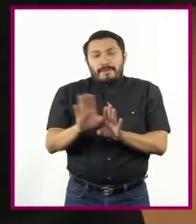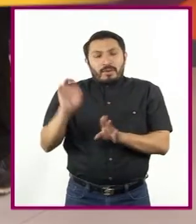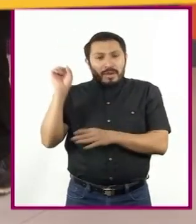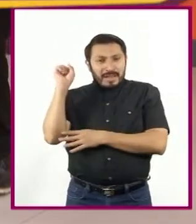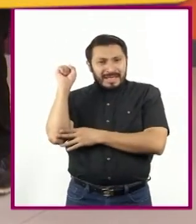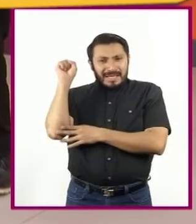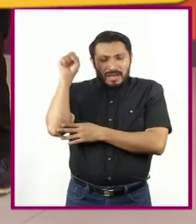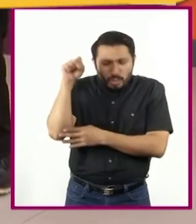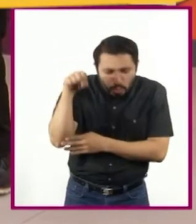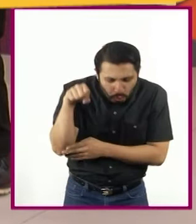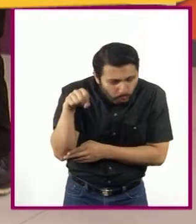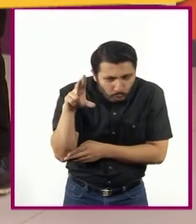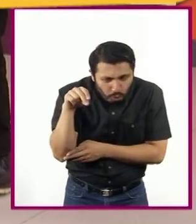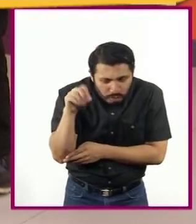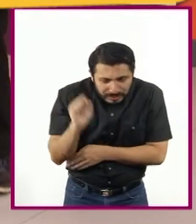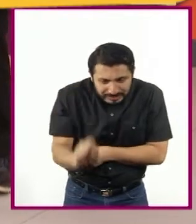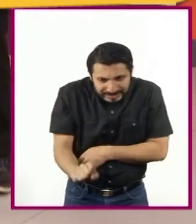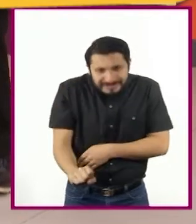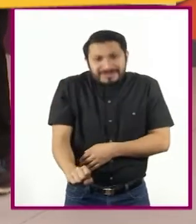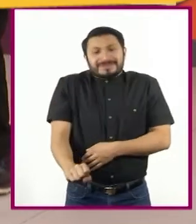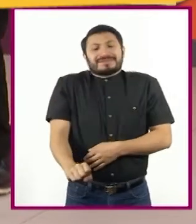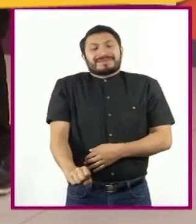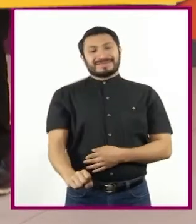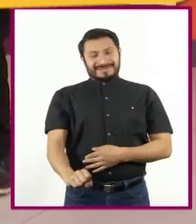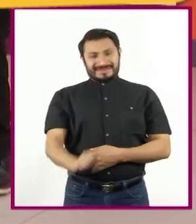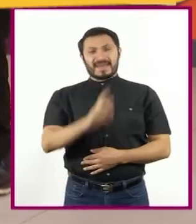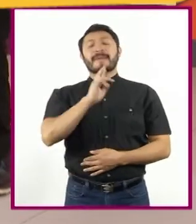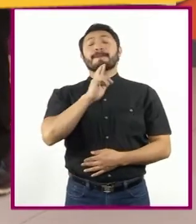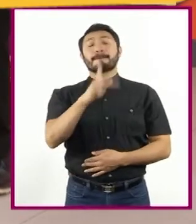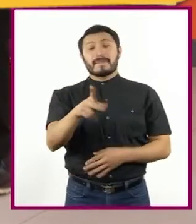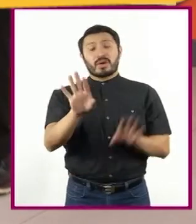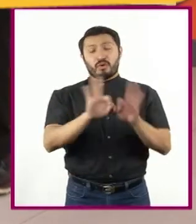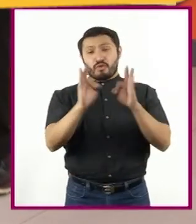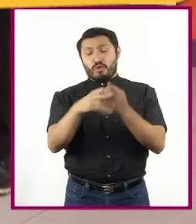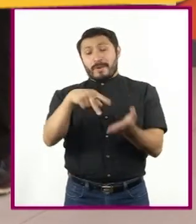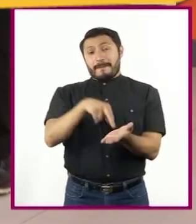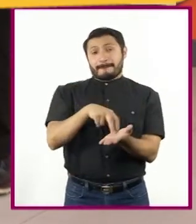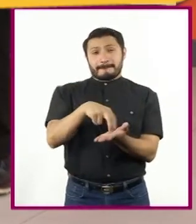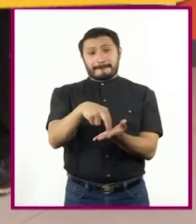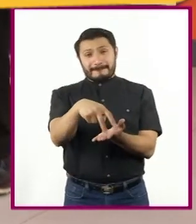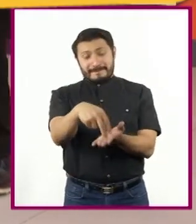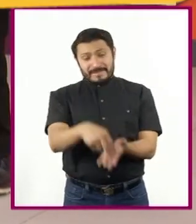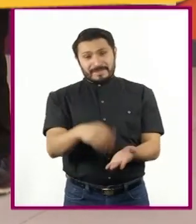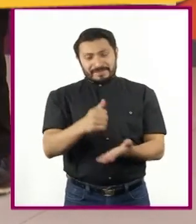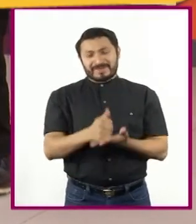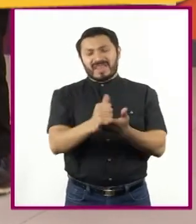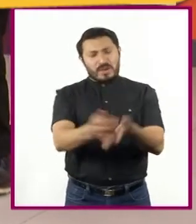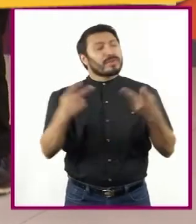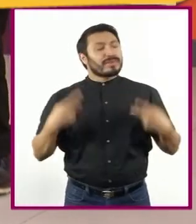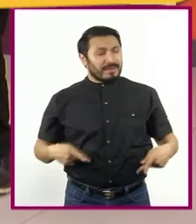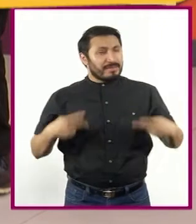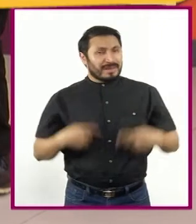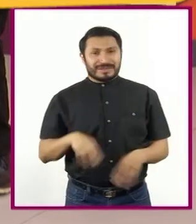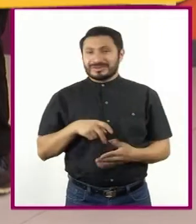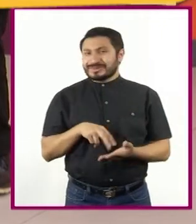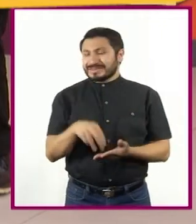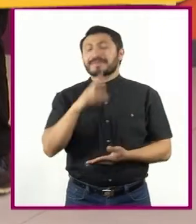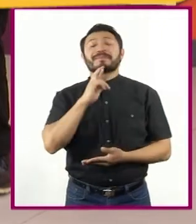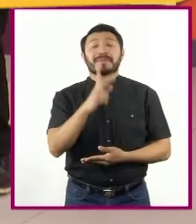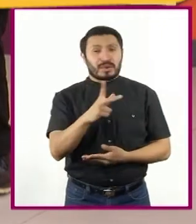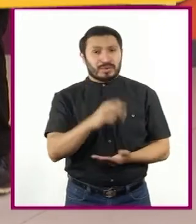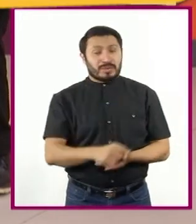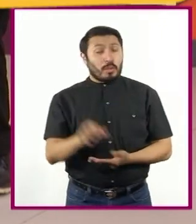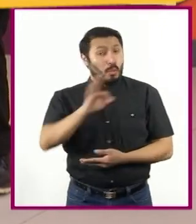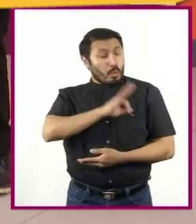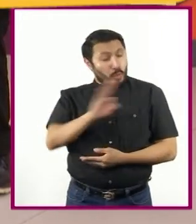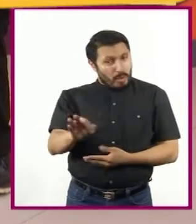humano. Es decir, mejoran la locomoción y brindan soporte a las personas que lo utilizan. Pueden estar